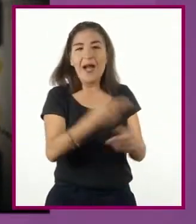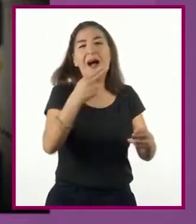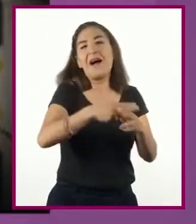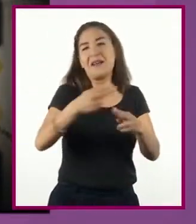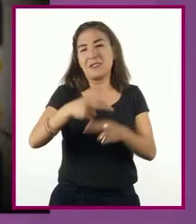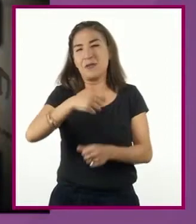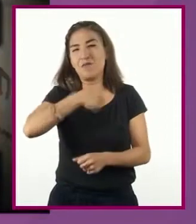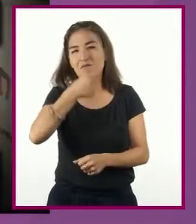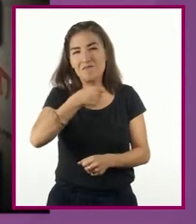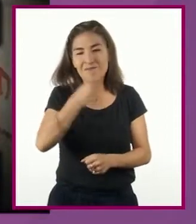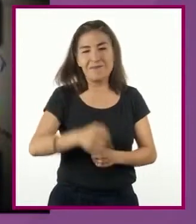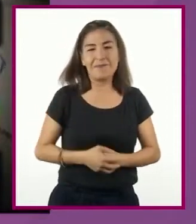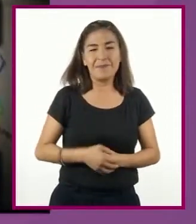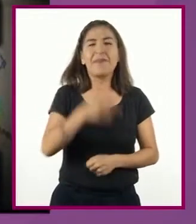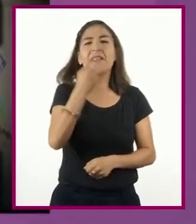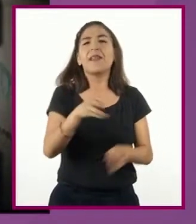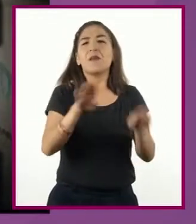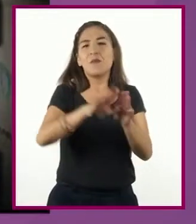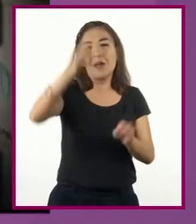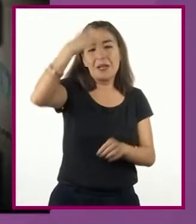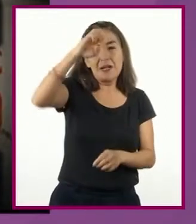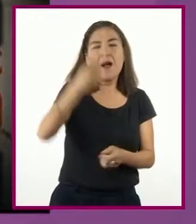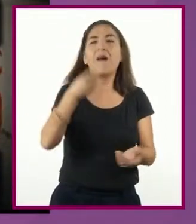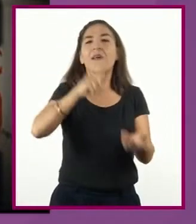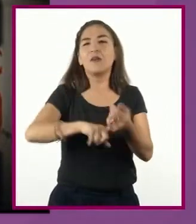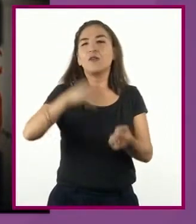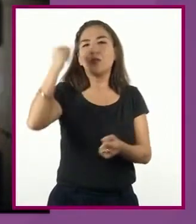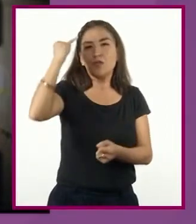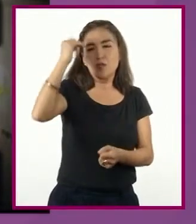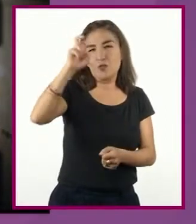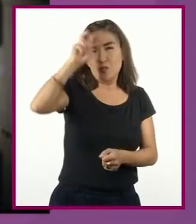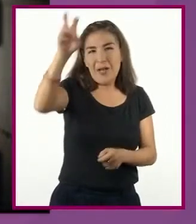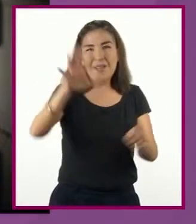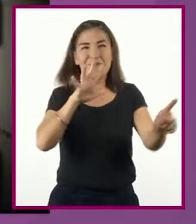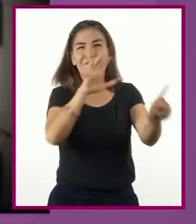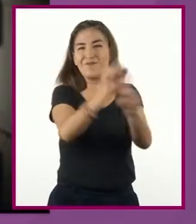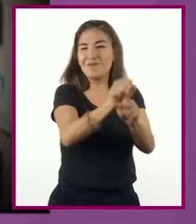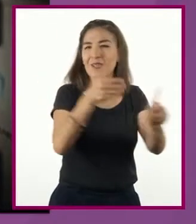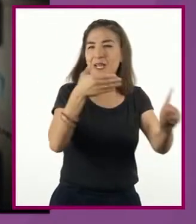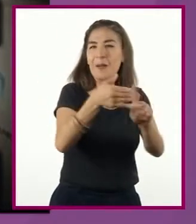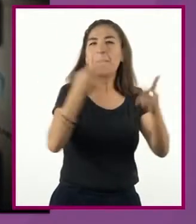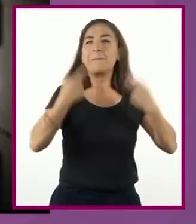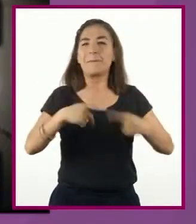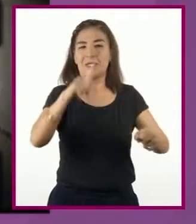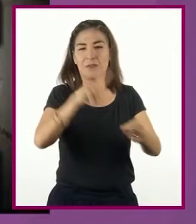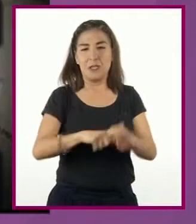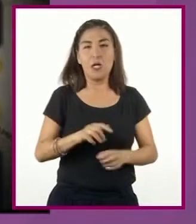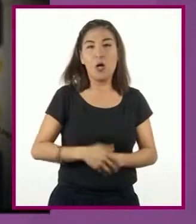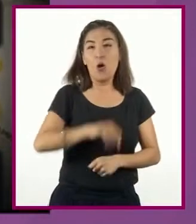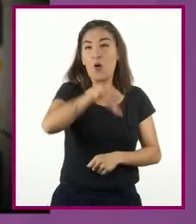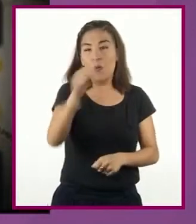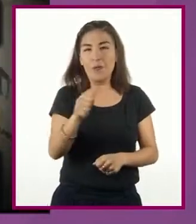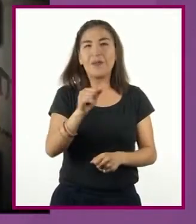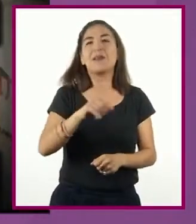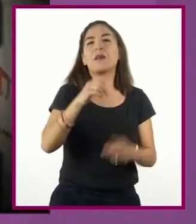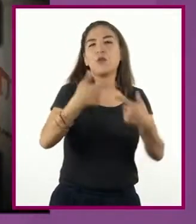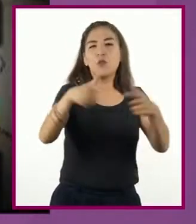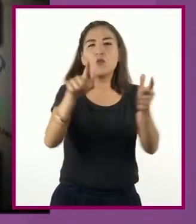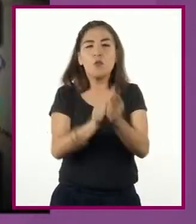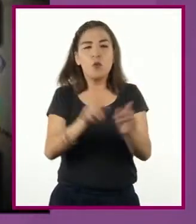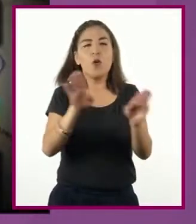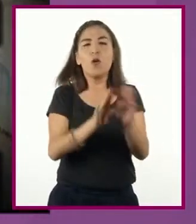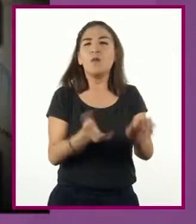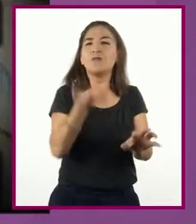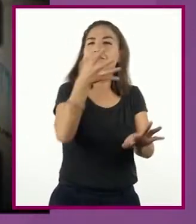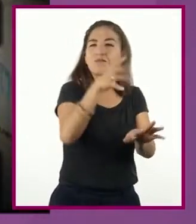vejez. En estas experiencias se insertan los sueños, las metas y los anhelos personales. Mientras que el vínculo de integración grupal enmarca